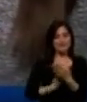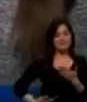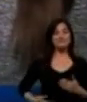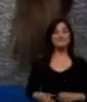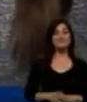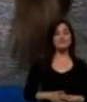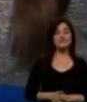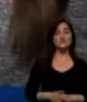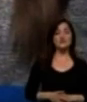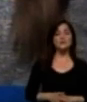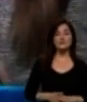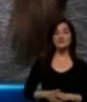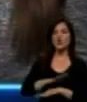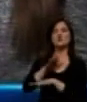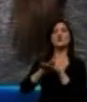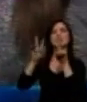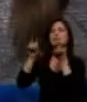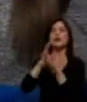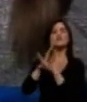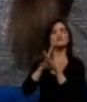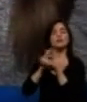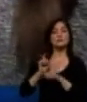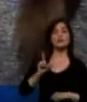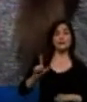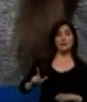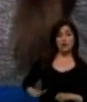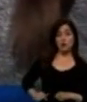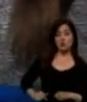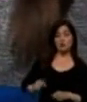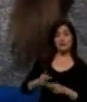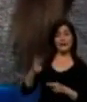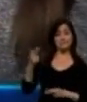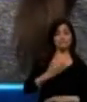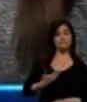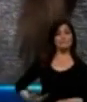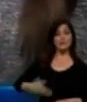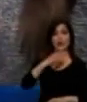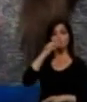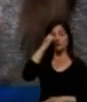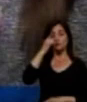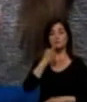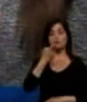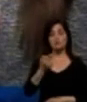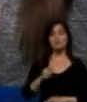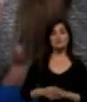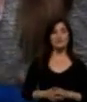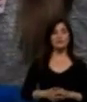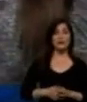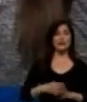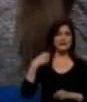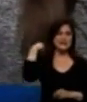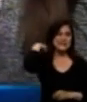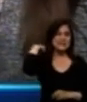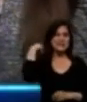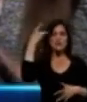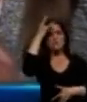María. También se ha referido, María Gracia y amigos, a la salud del expresidente Rafael Correa. Ha dicho que padece una neumonía,